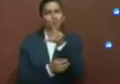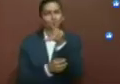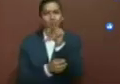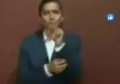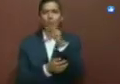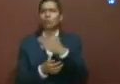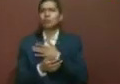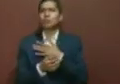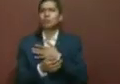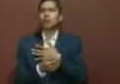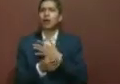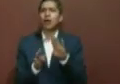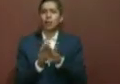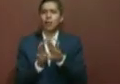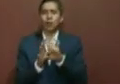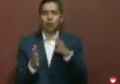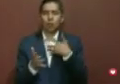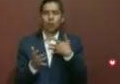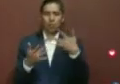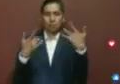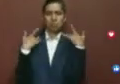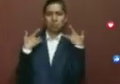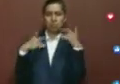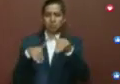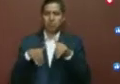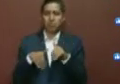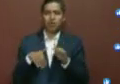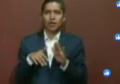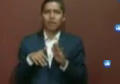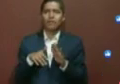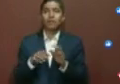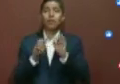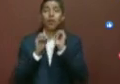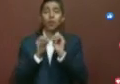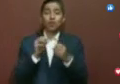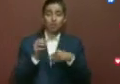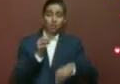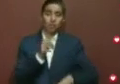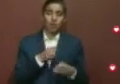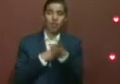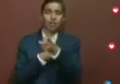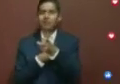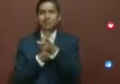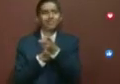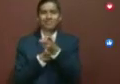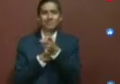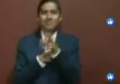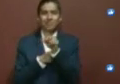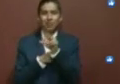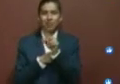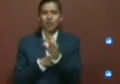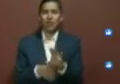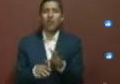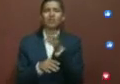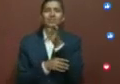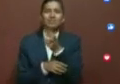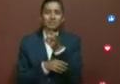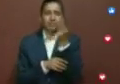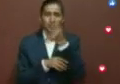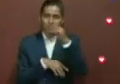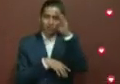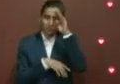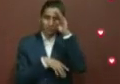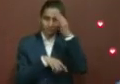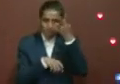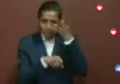quiera lavar las manos o quieras patear la pelota, sino que se requiere entonces replantearnos